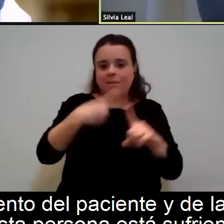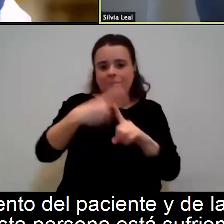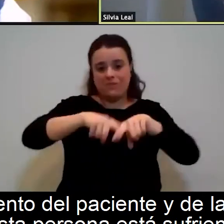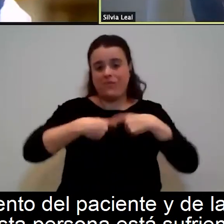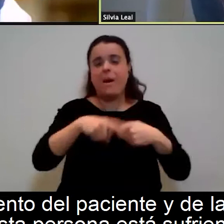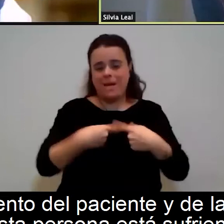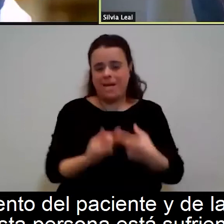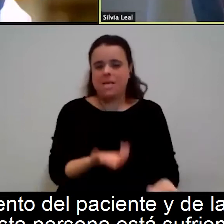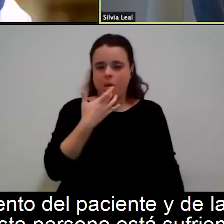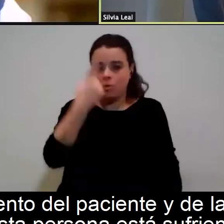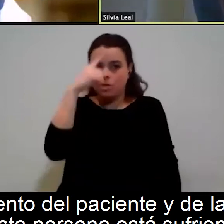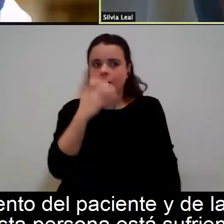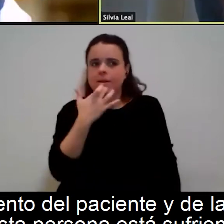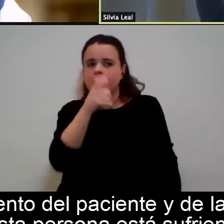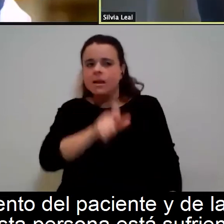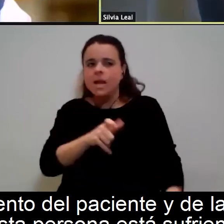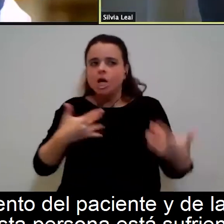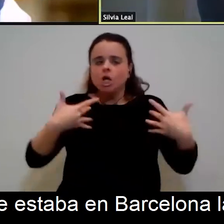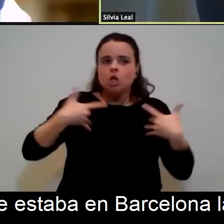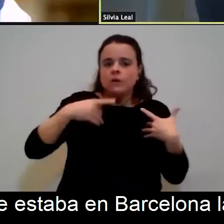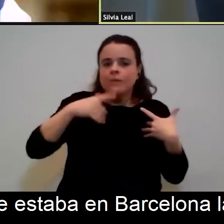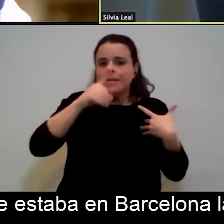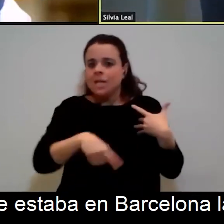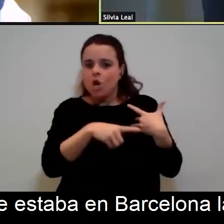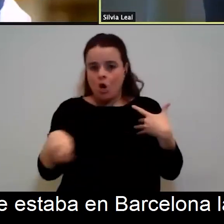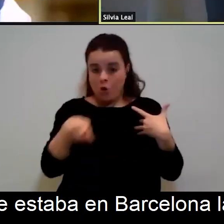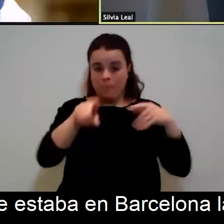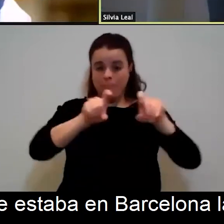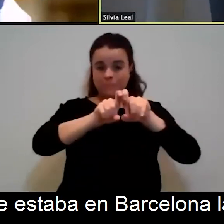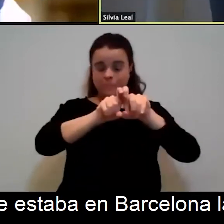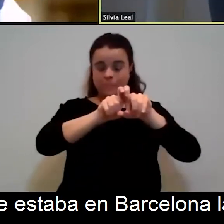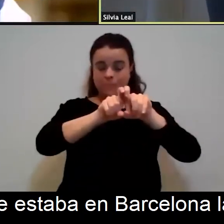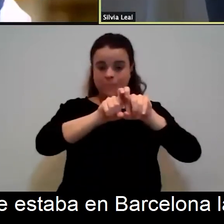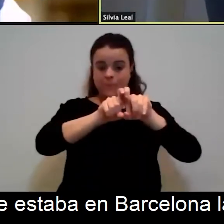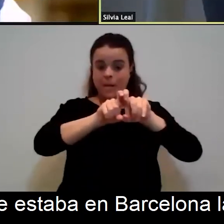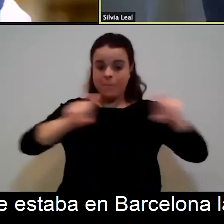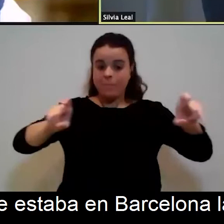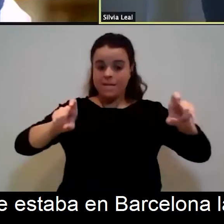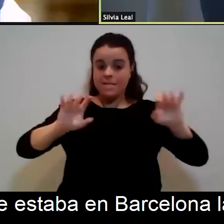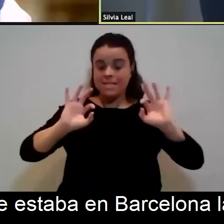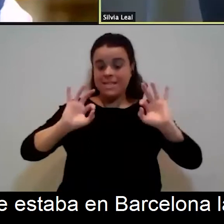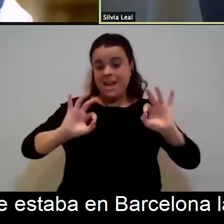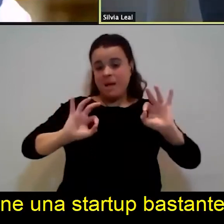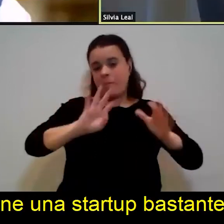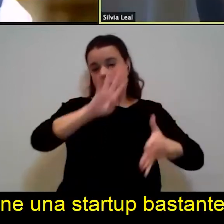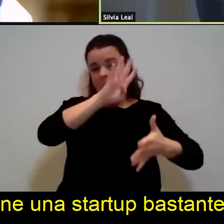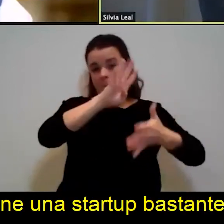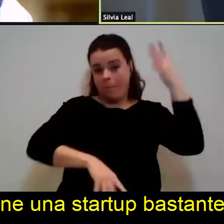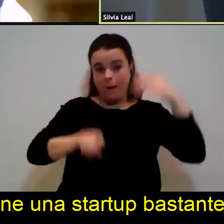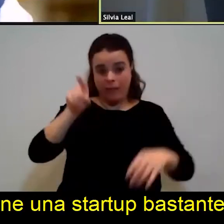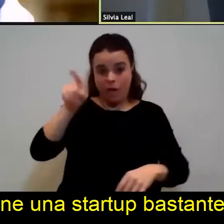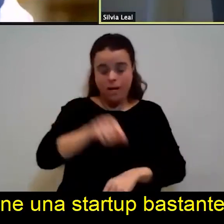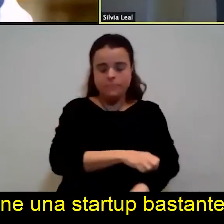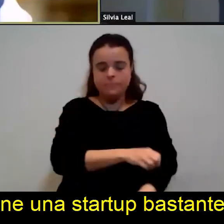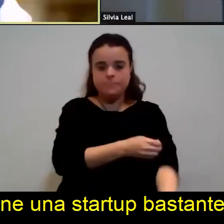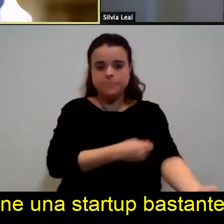está sufriendo o no. Y esto era una empresa precisamente que estaba en Barcelona, la que lo hacía.